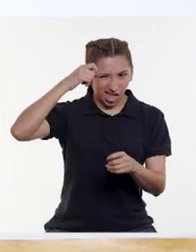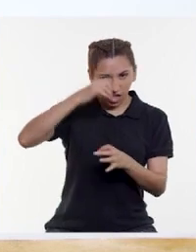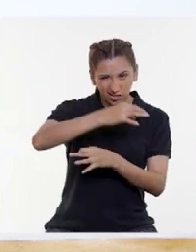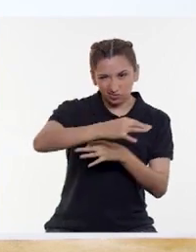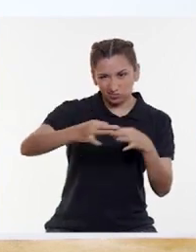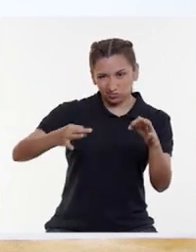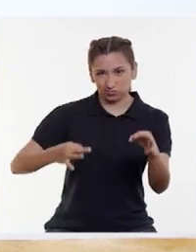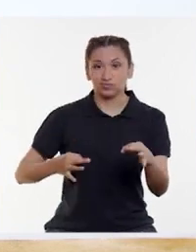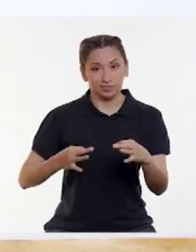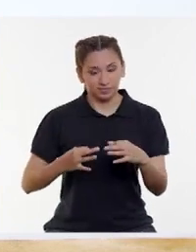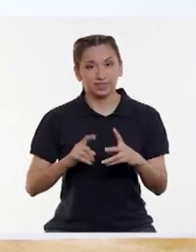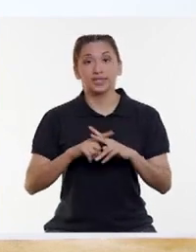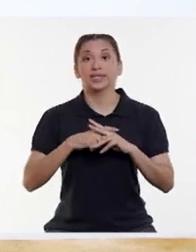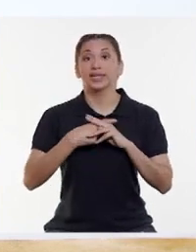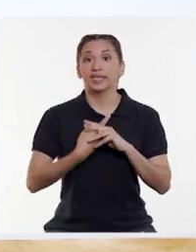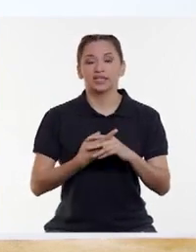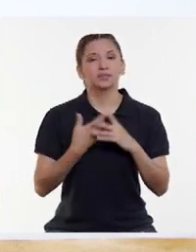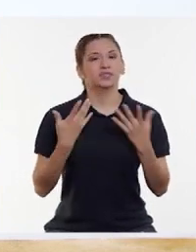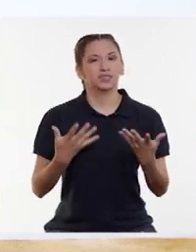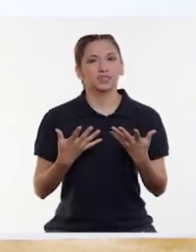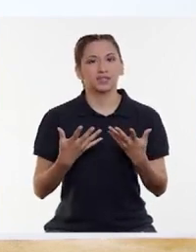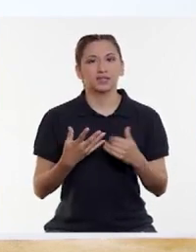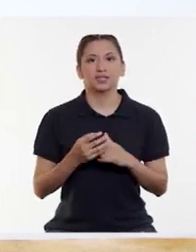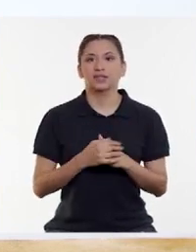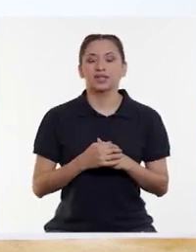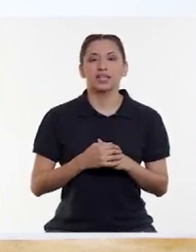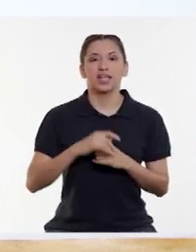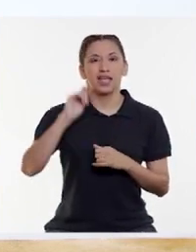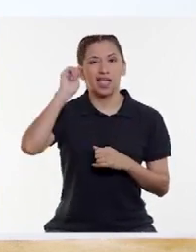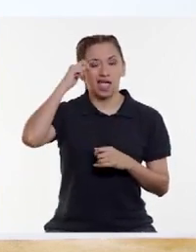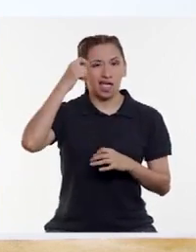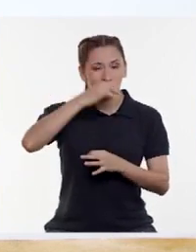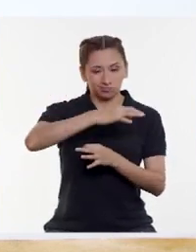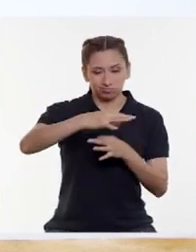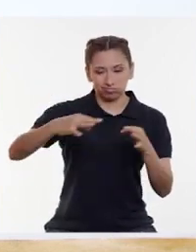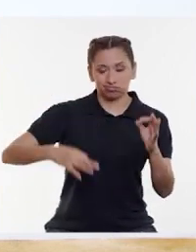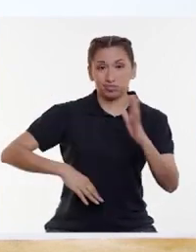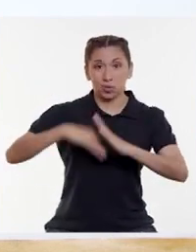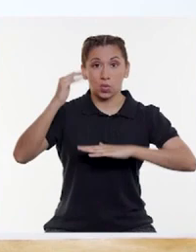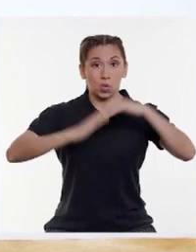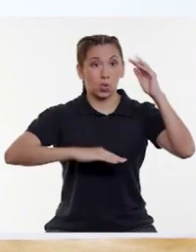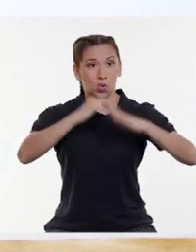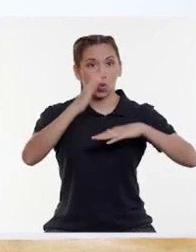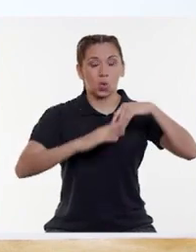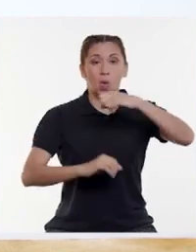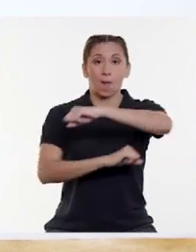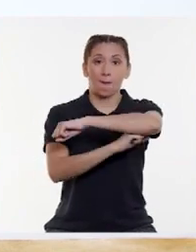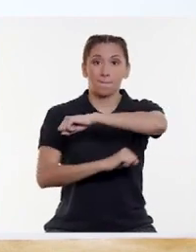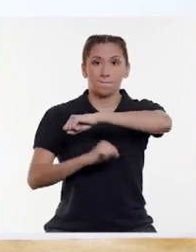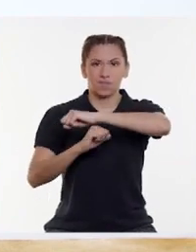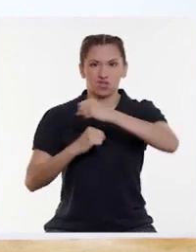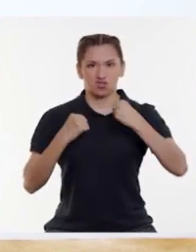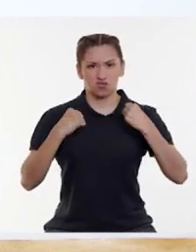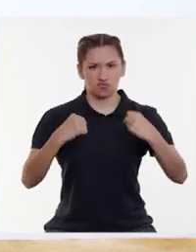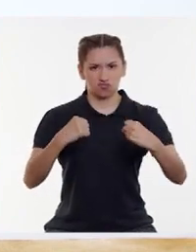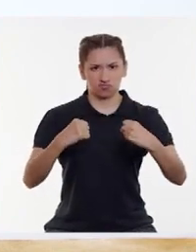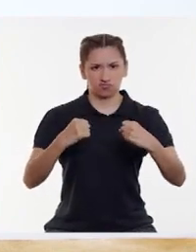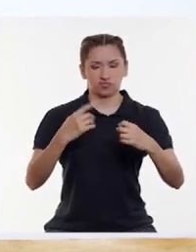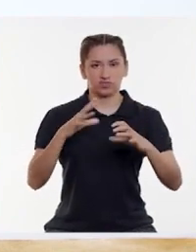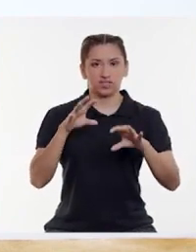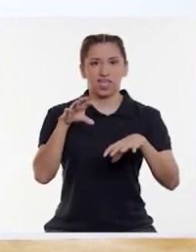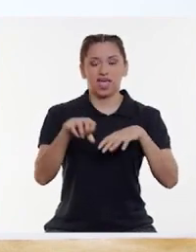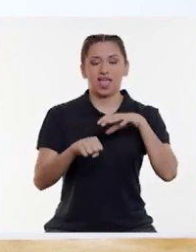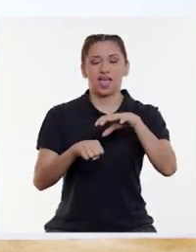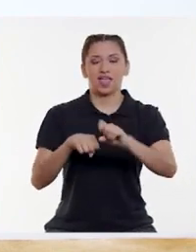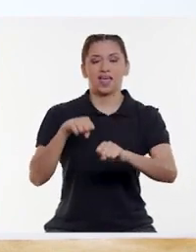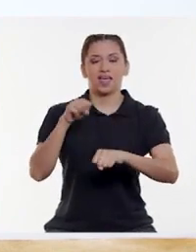ingenieras. Empecemos dedicándonos a la ingeniería civil. Construiremos puentes fuertes y grandes para que